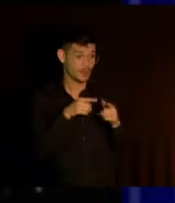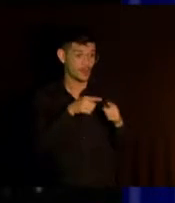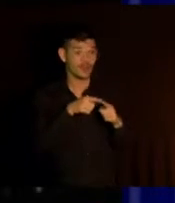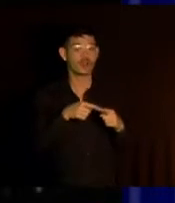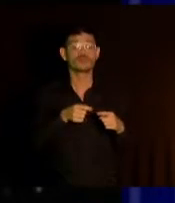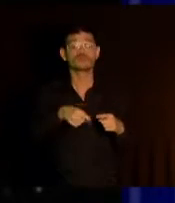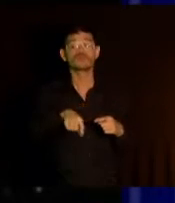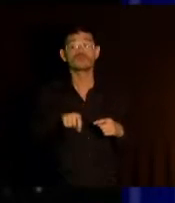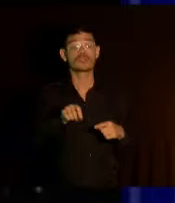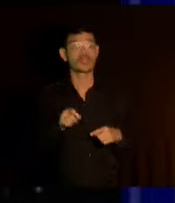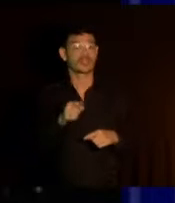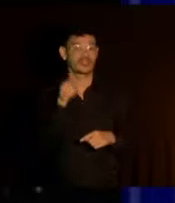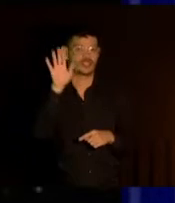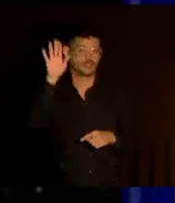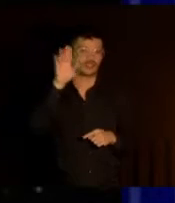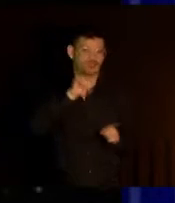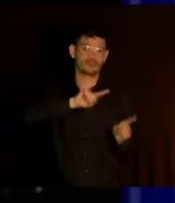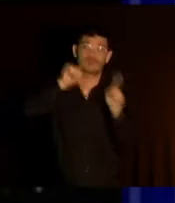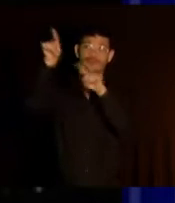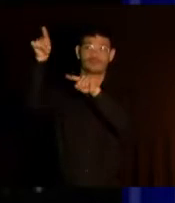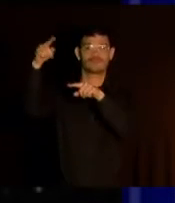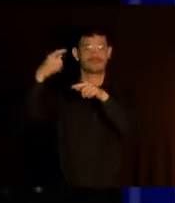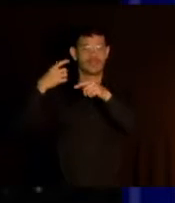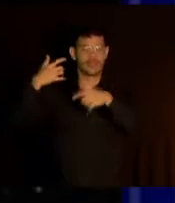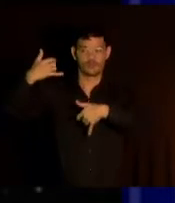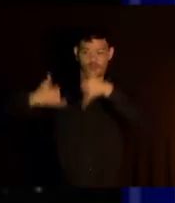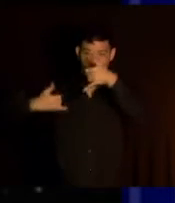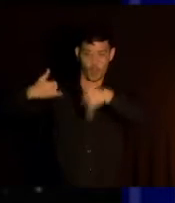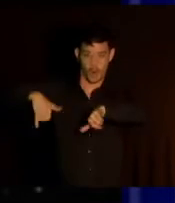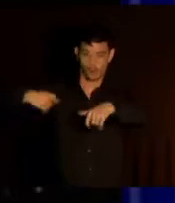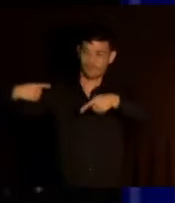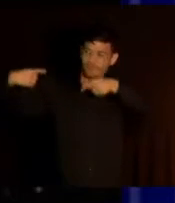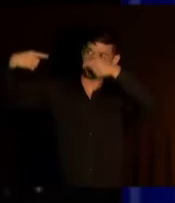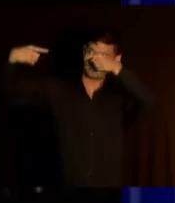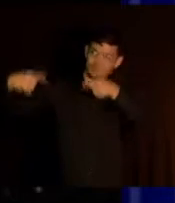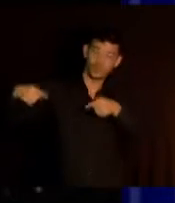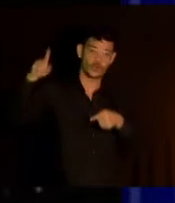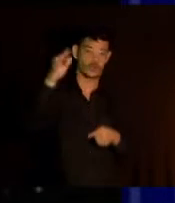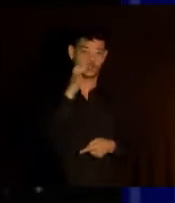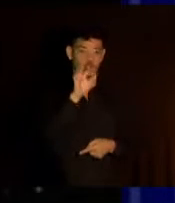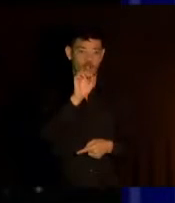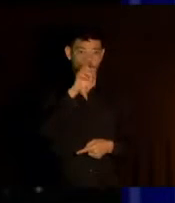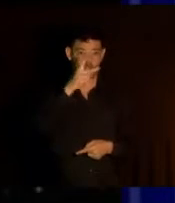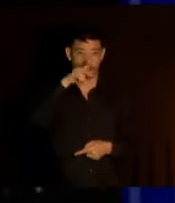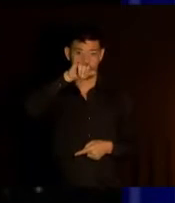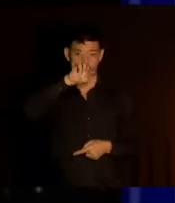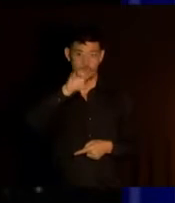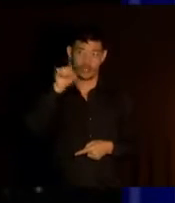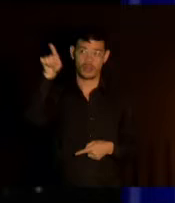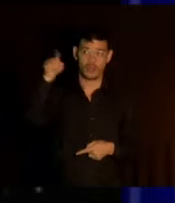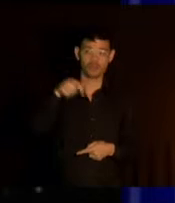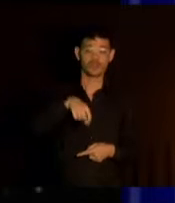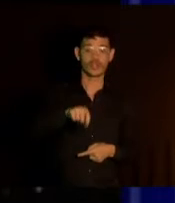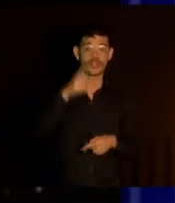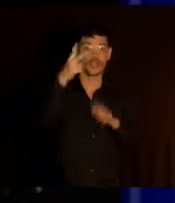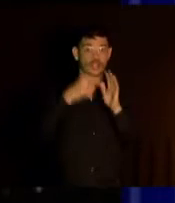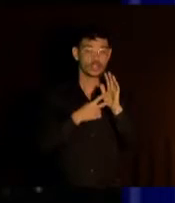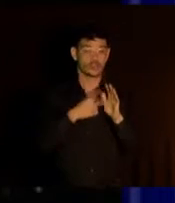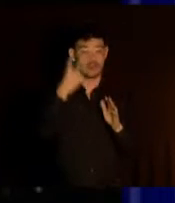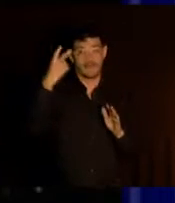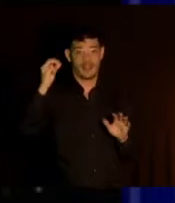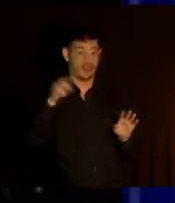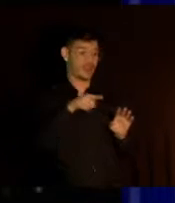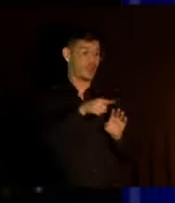2020, Colombia entraría en un estatus de no representante del deporte paralímpico por precisamente esa